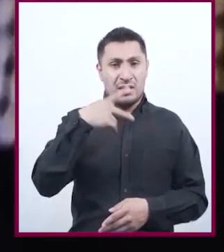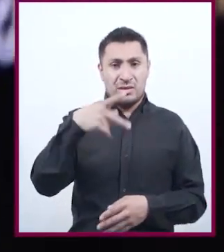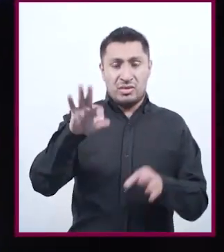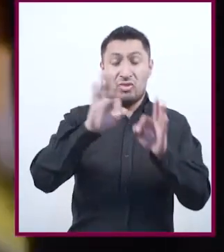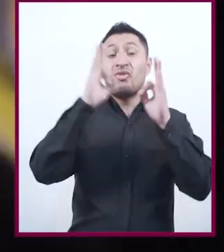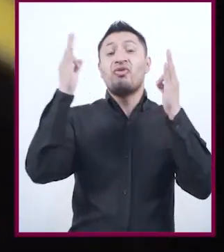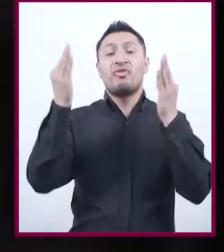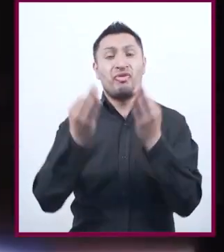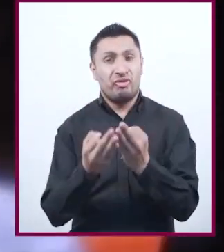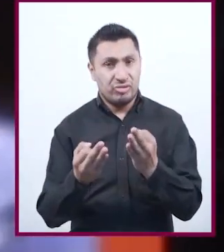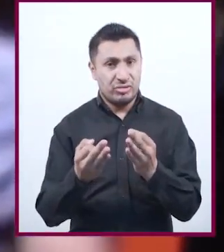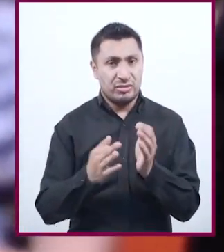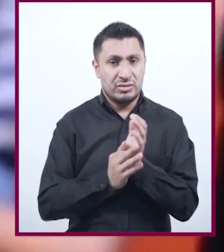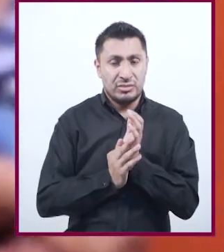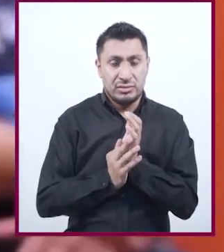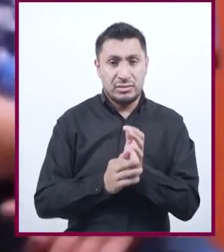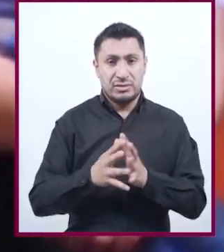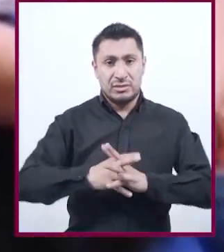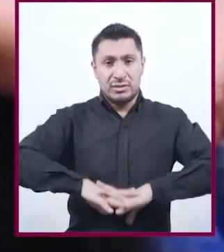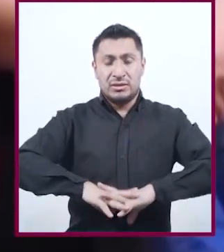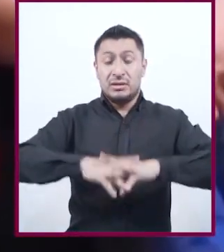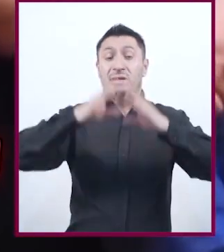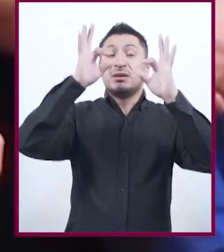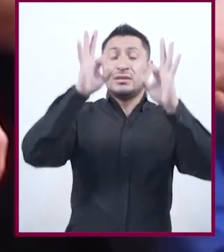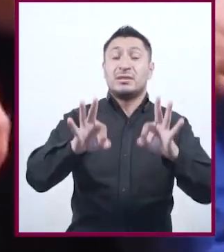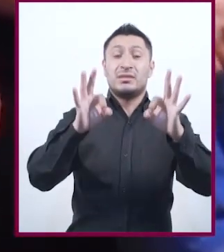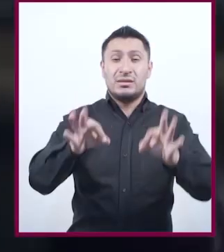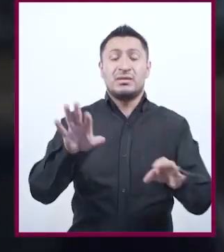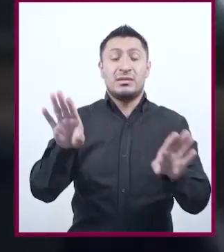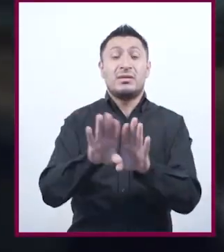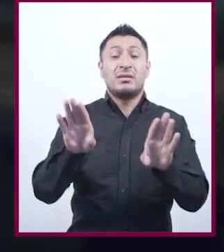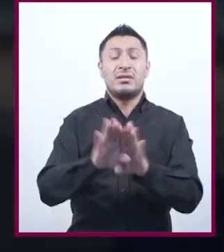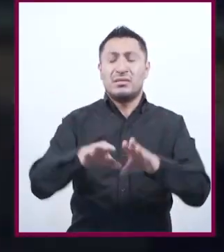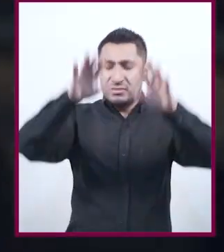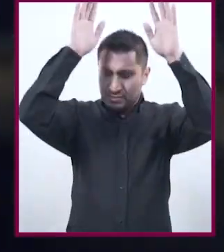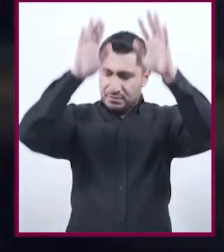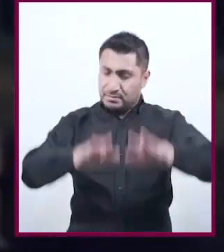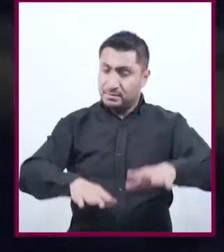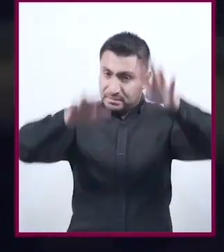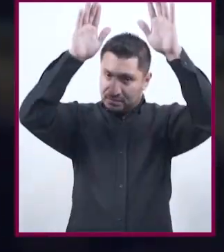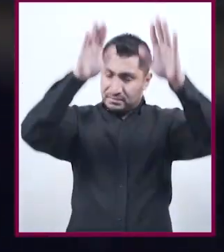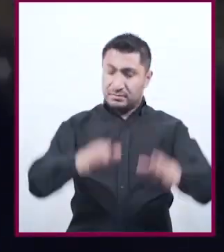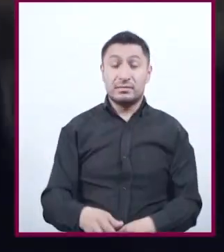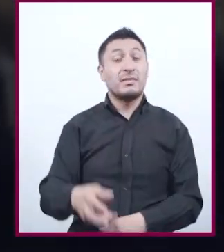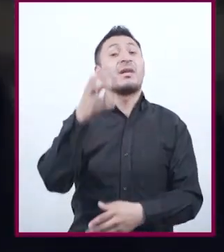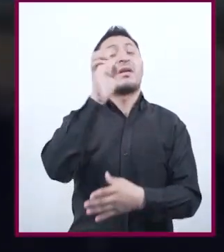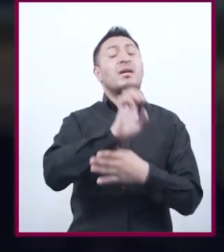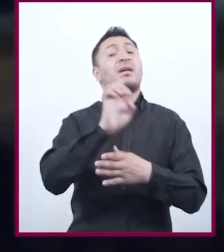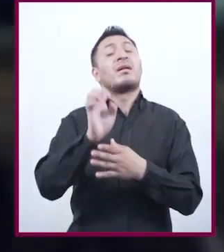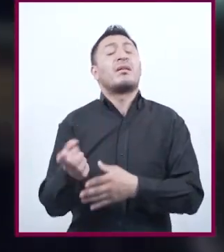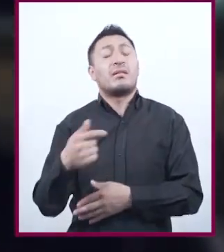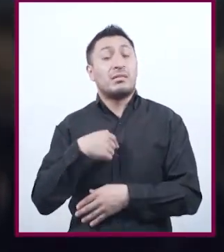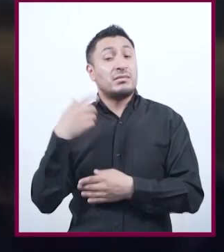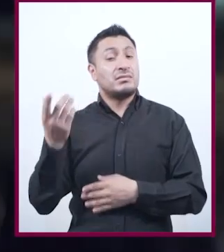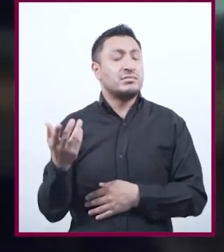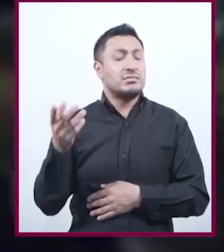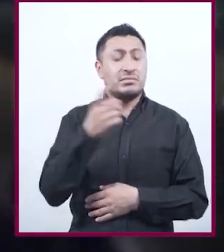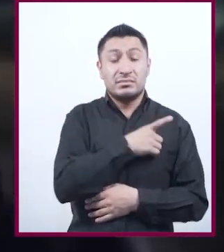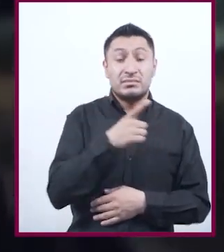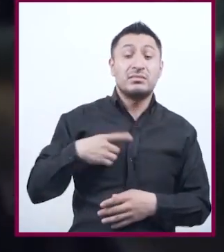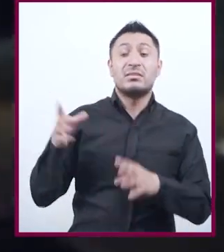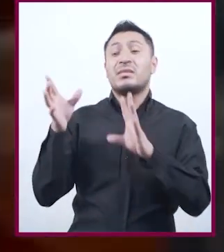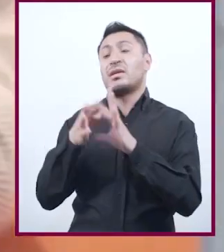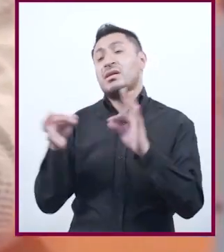específica de cómo se le debe de venerar. Entonces, pues yo les tendría que explicar una conferencia casi de 2 horas